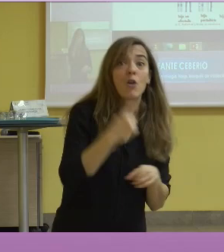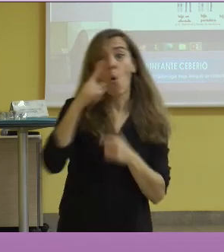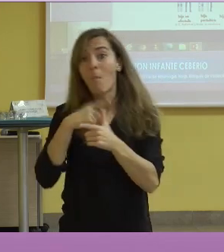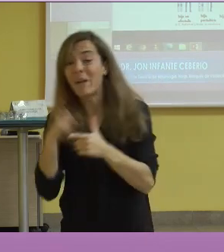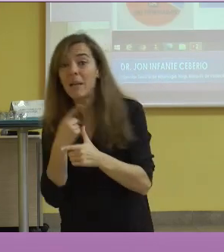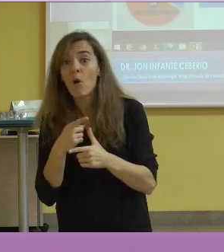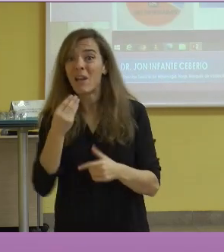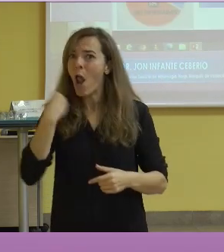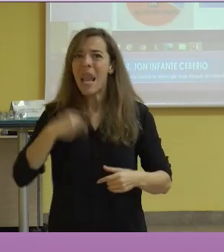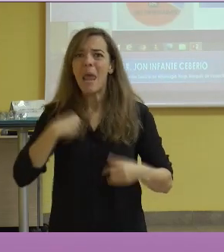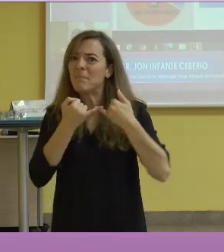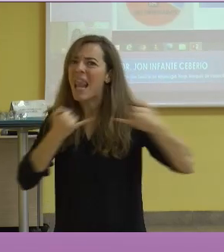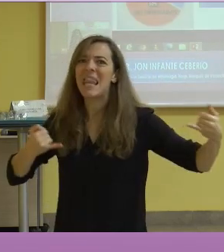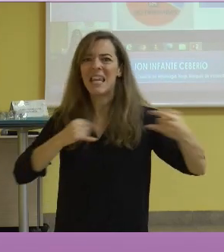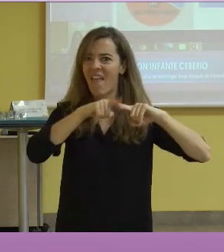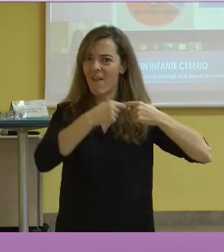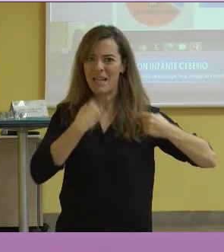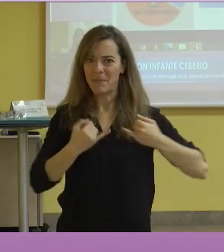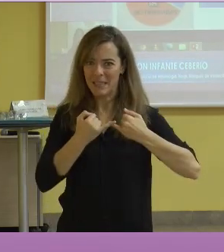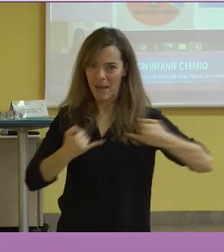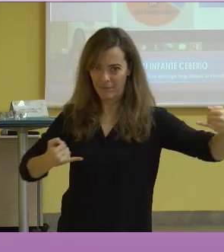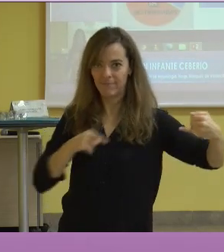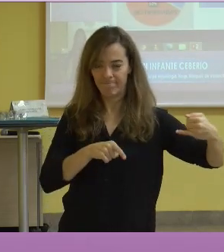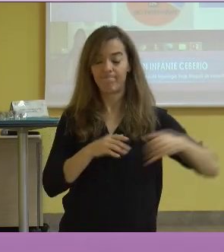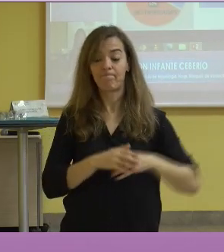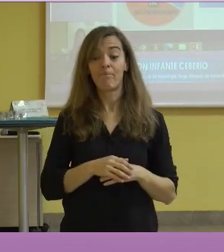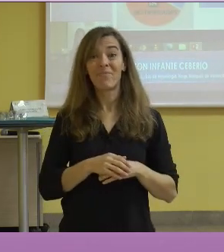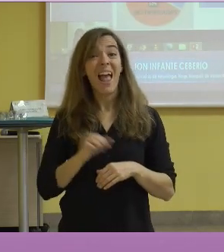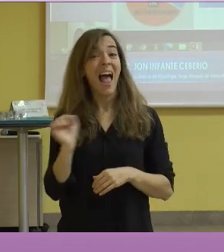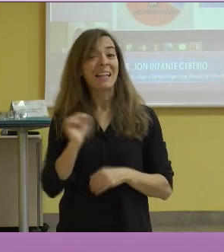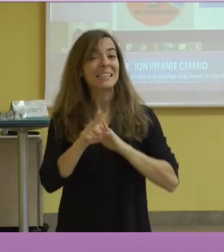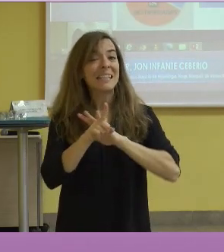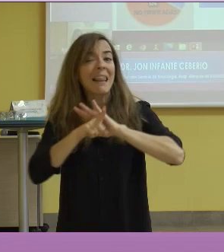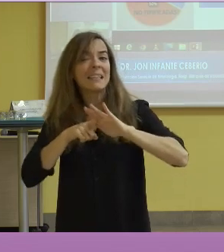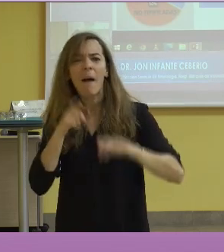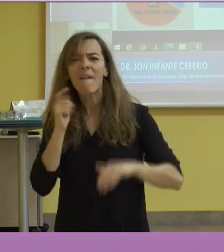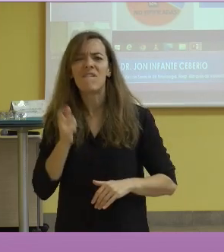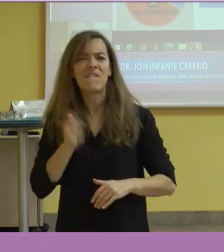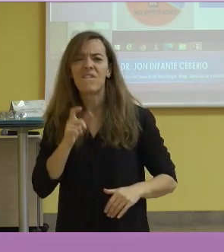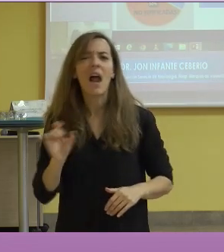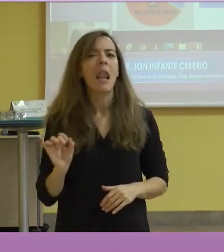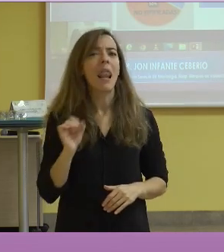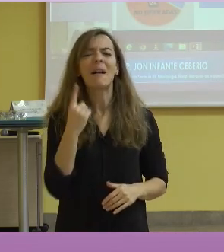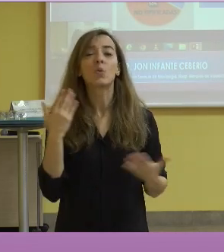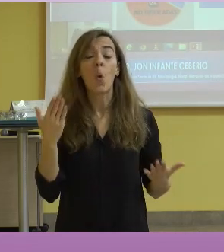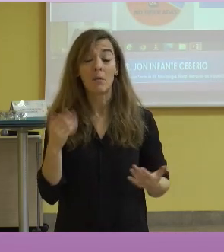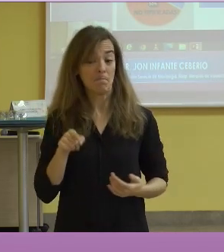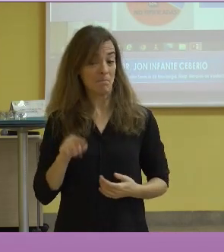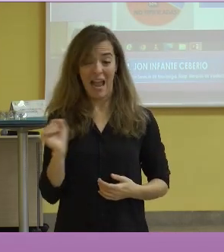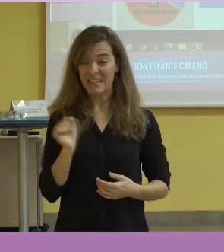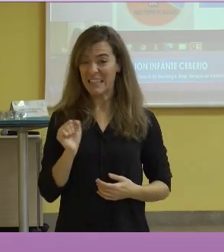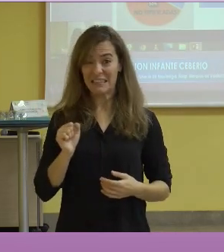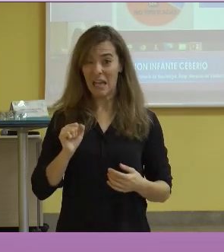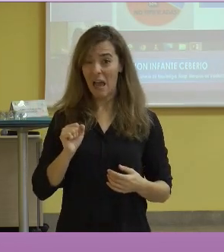familiar. Pues bien, dentro de las ataxias recesivas, la más frecuente, y de hecho es la ataxia genética más